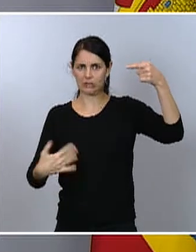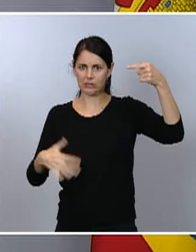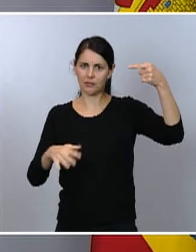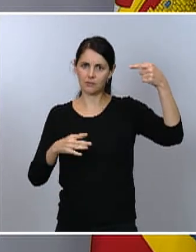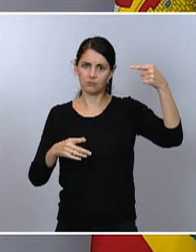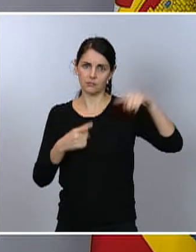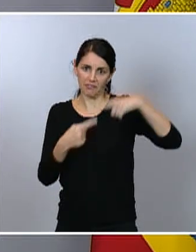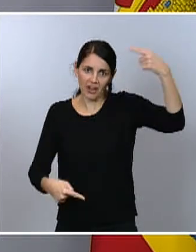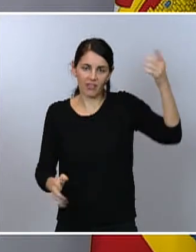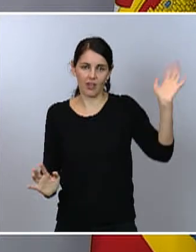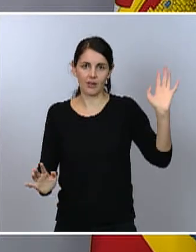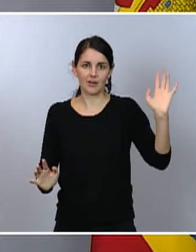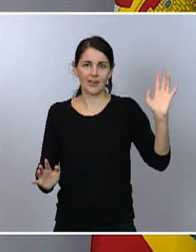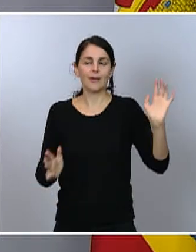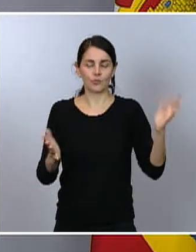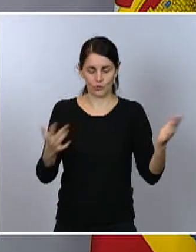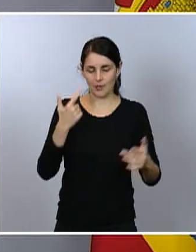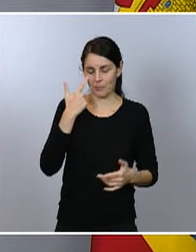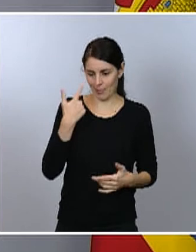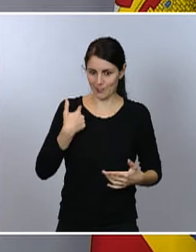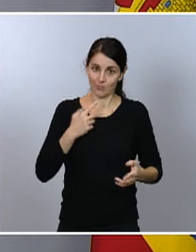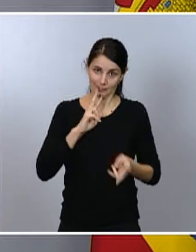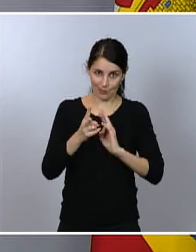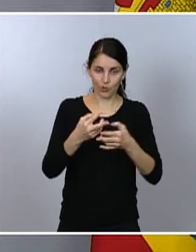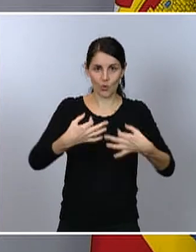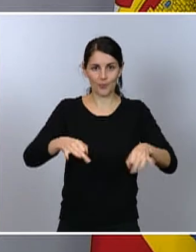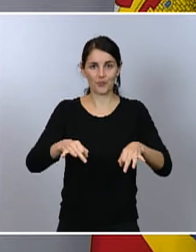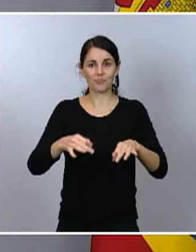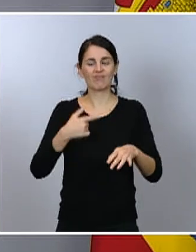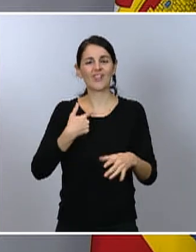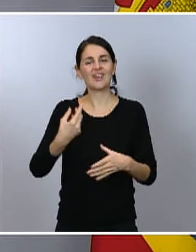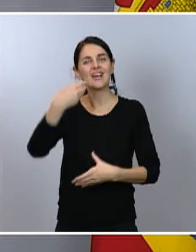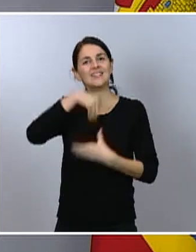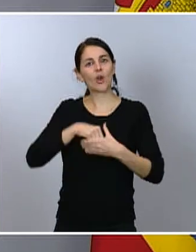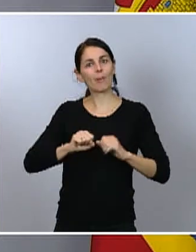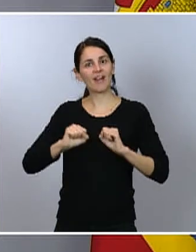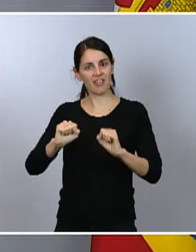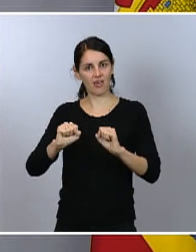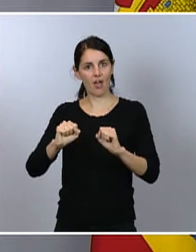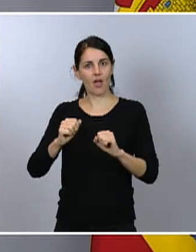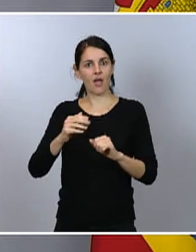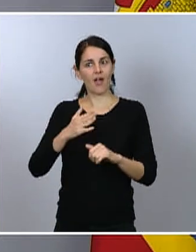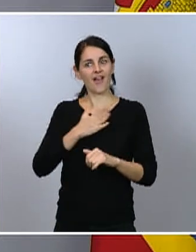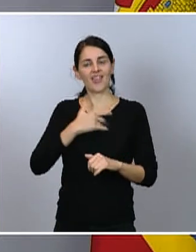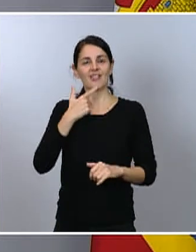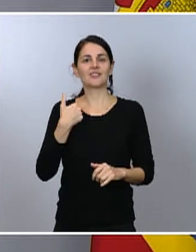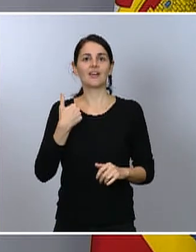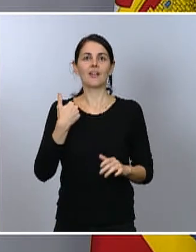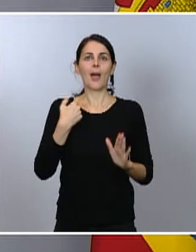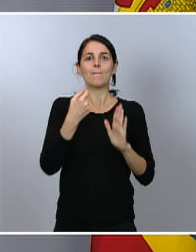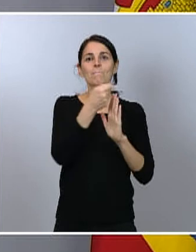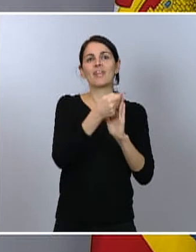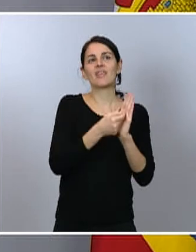de haber alcanzado esa seroprevalencia no significa que las medidas de contención